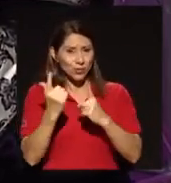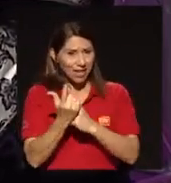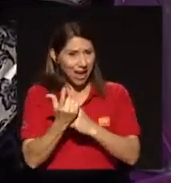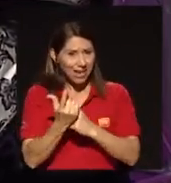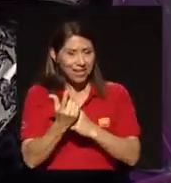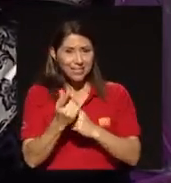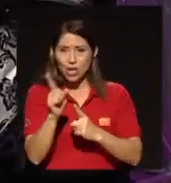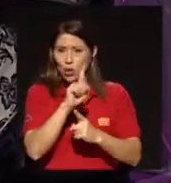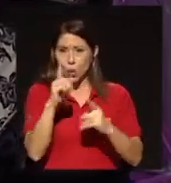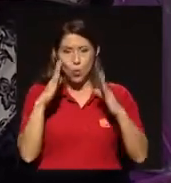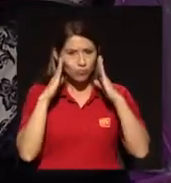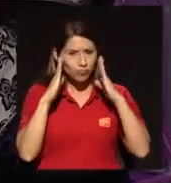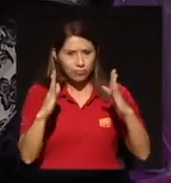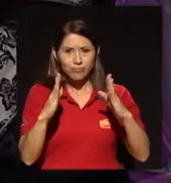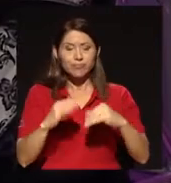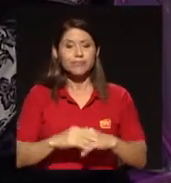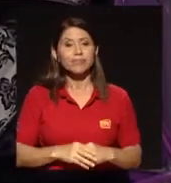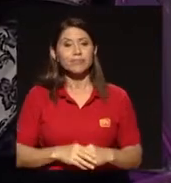se le presta mucha atención.